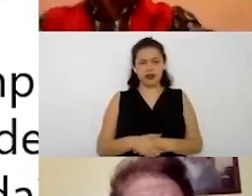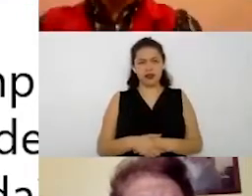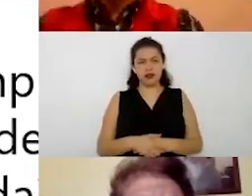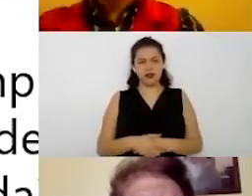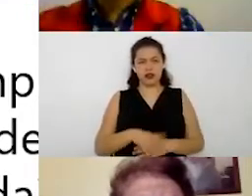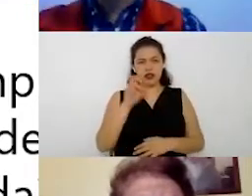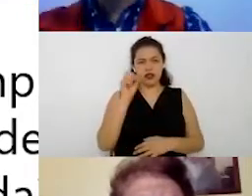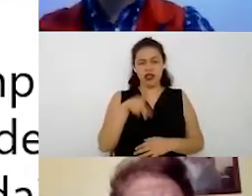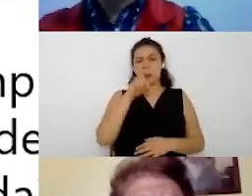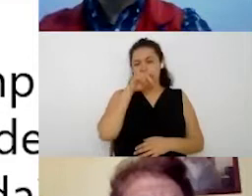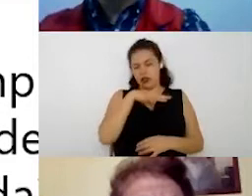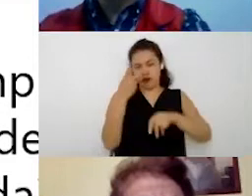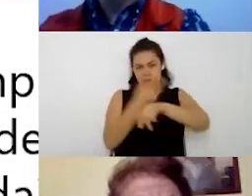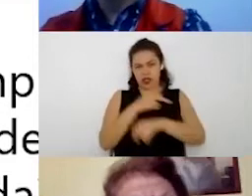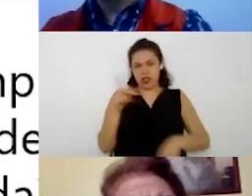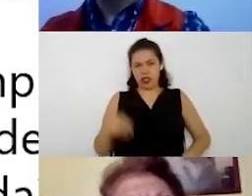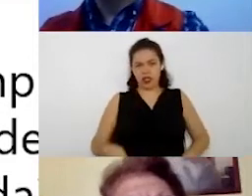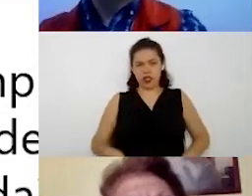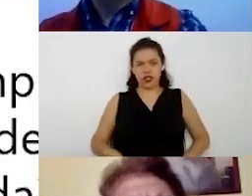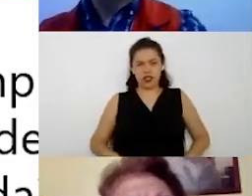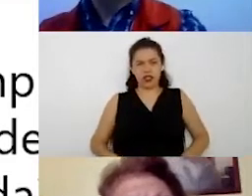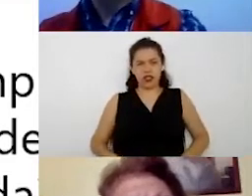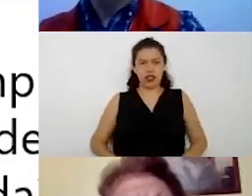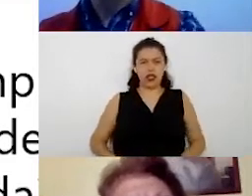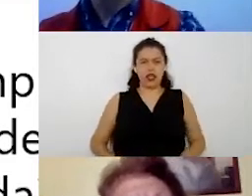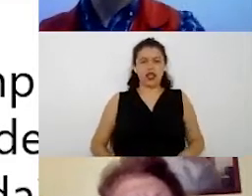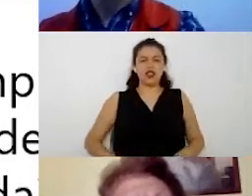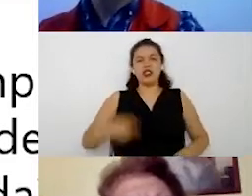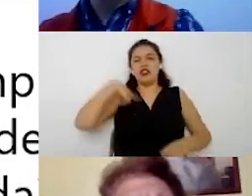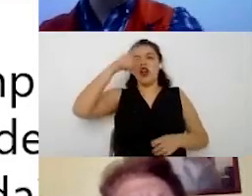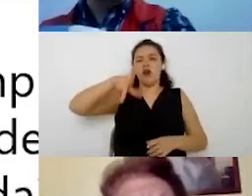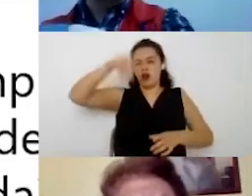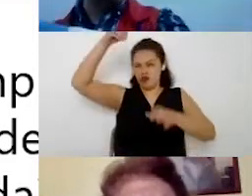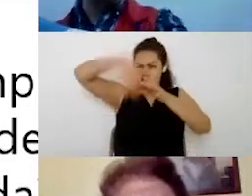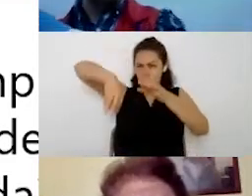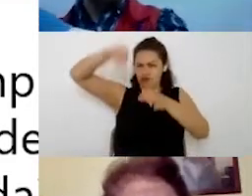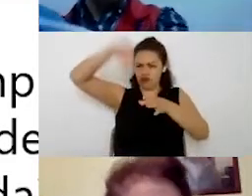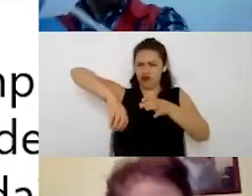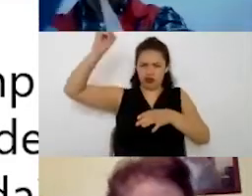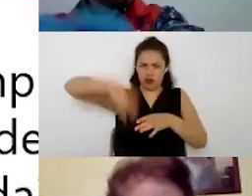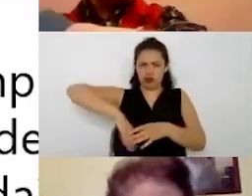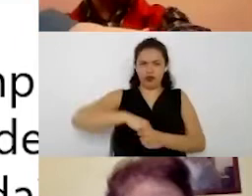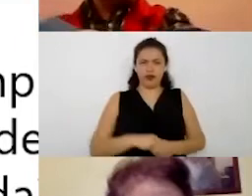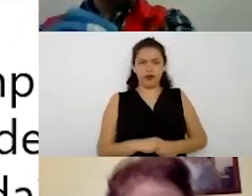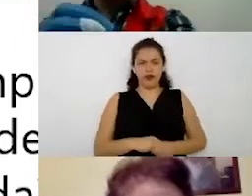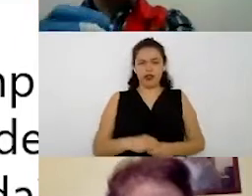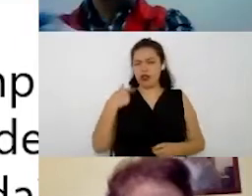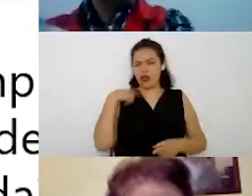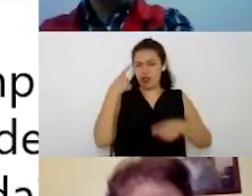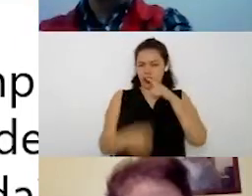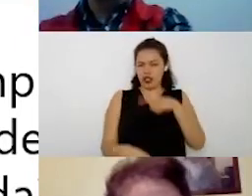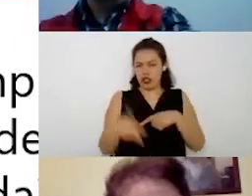Pasa exactamente lo mismo que si yo lavara chorro. Si yo quito el apósito que haya